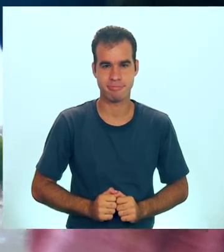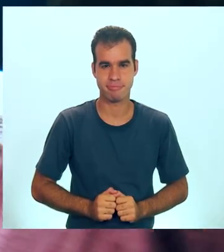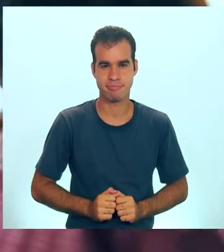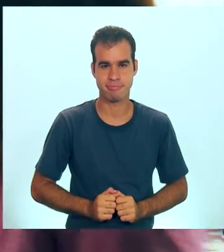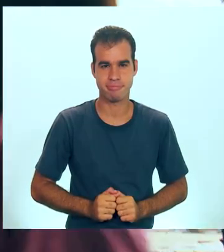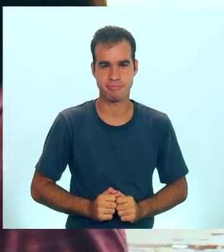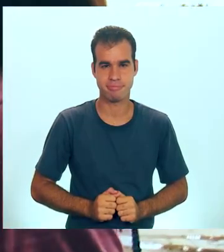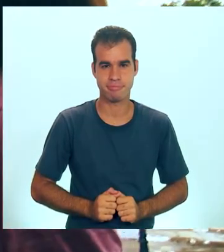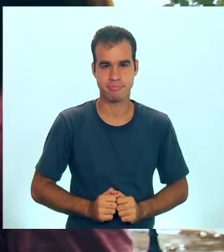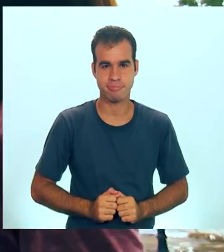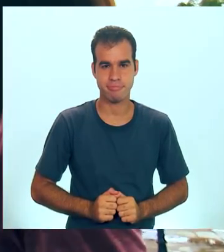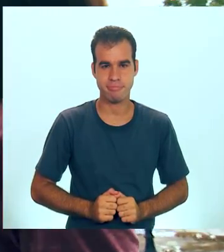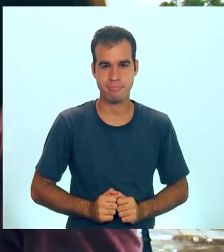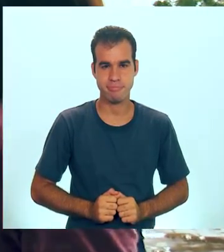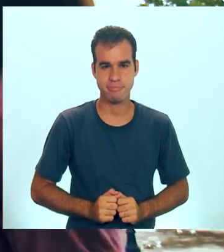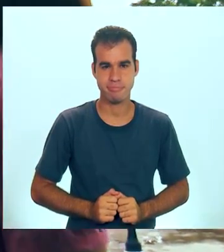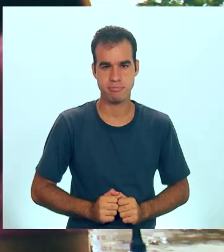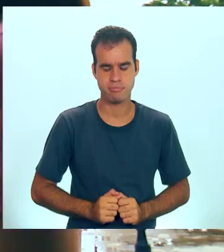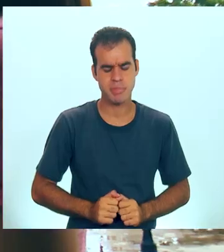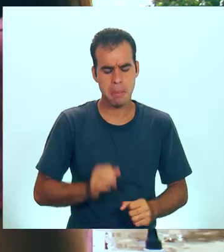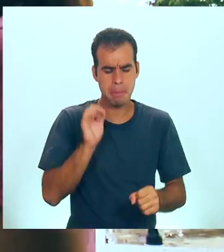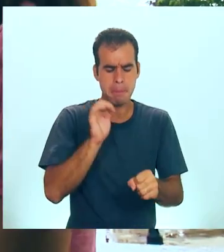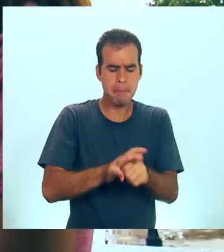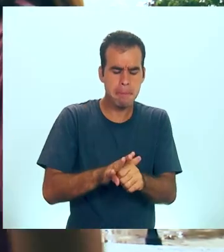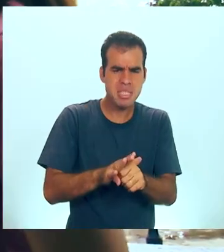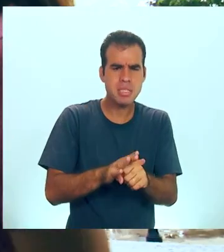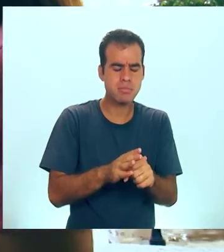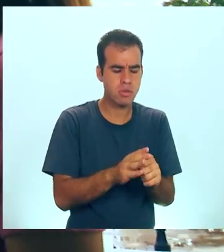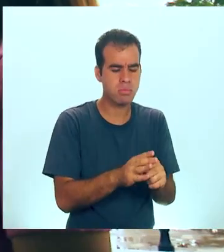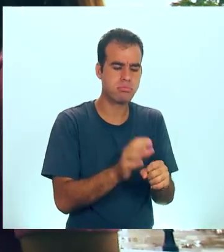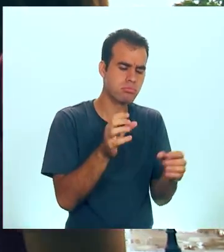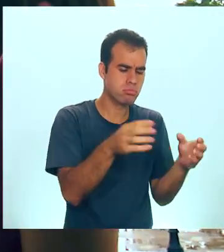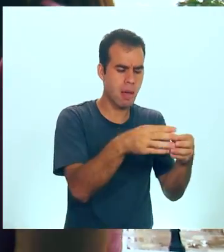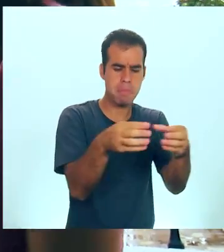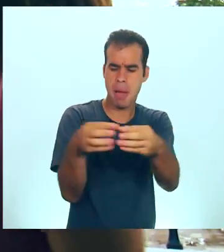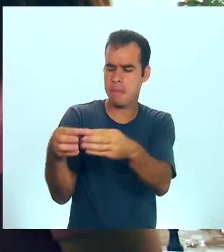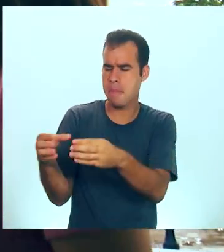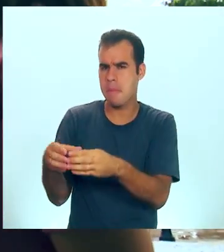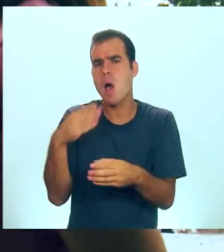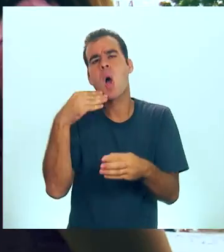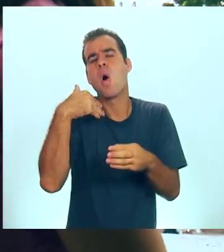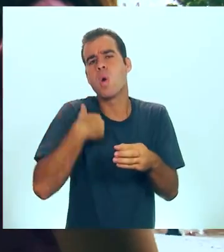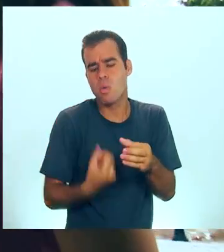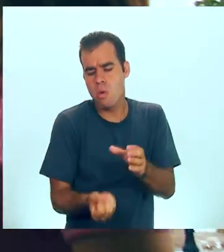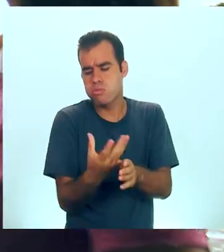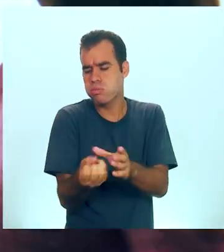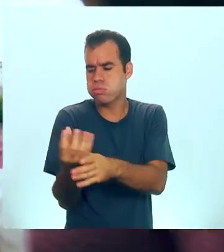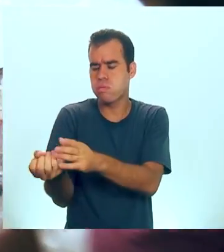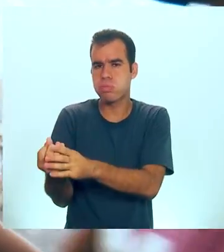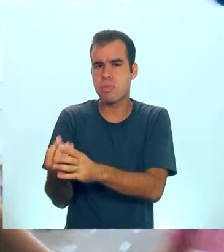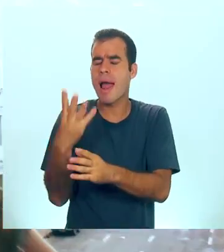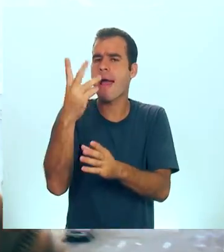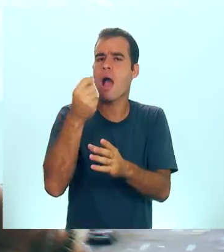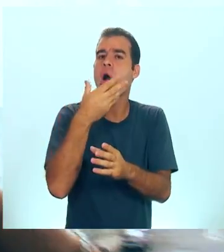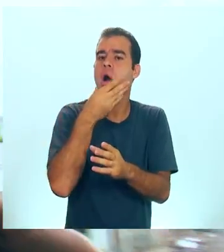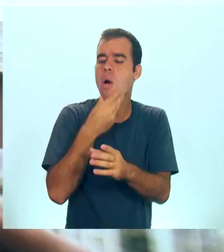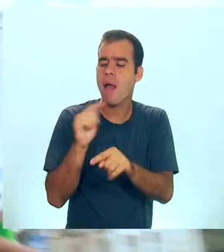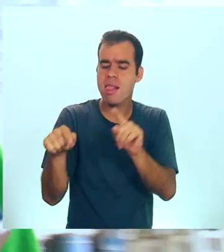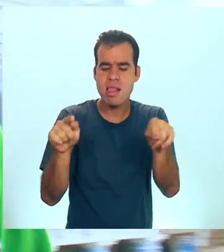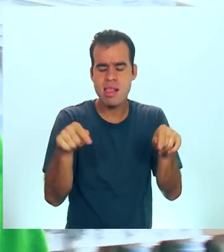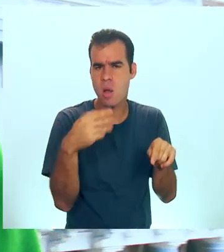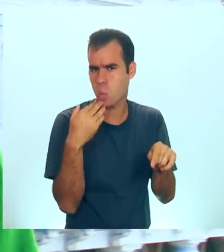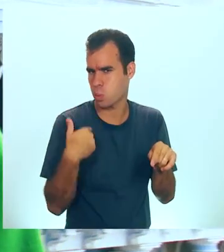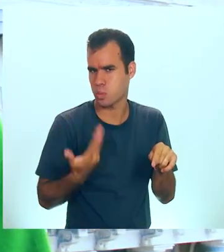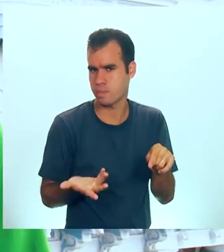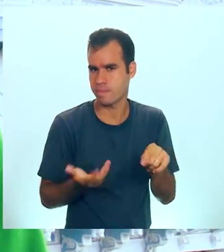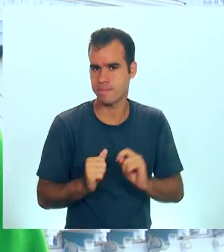Esto que al inicio fueron contingentes y luego se constituyeron en brigadas, ¿cómo se forman las brigadas y de cuántos jóvenes cuentan? Son diversas y